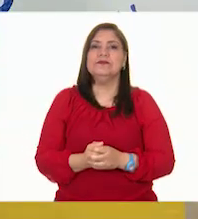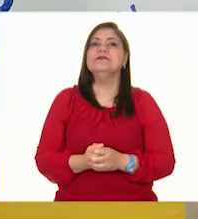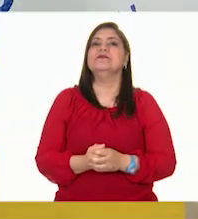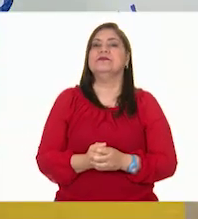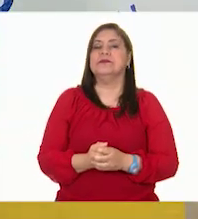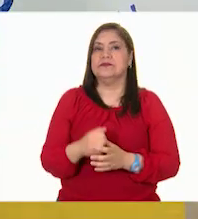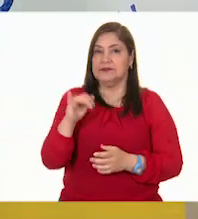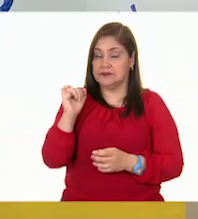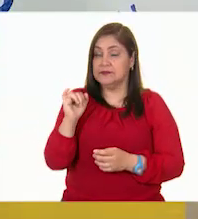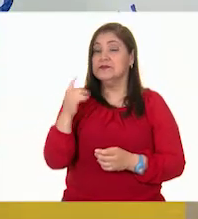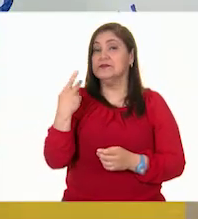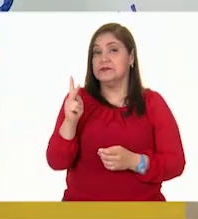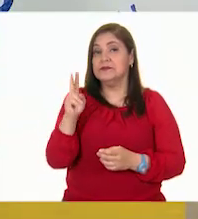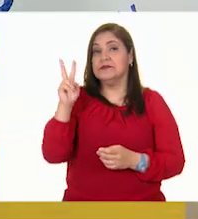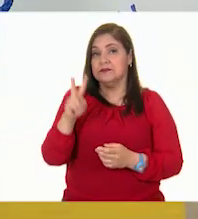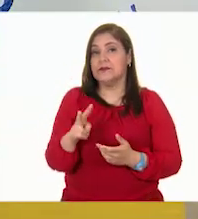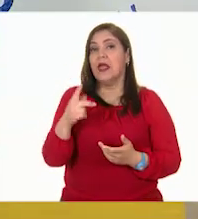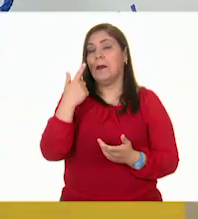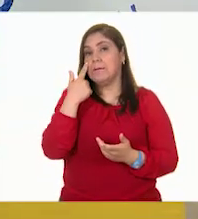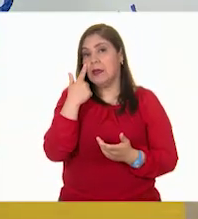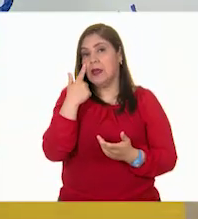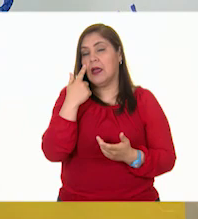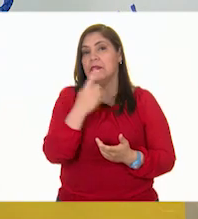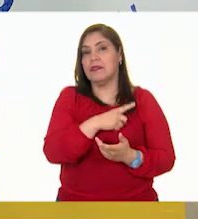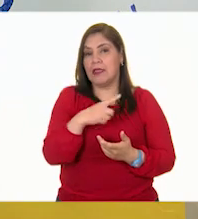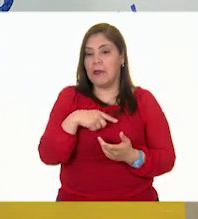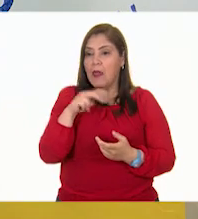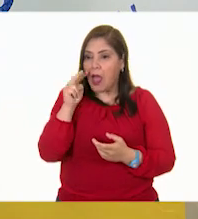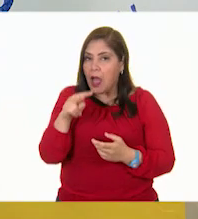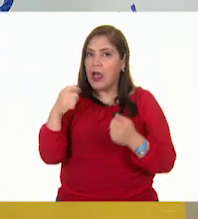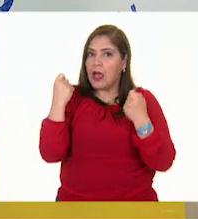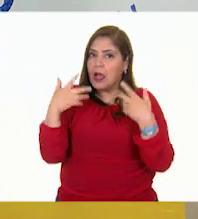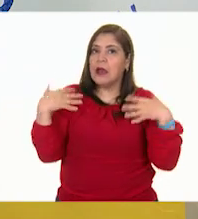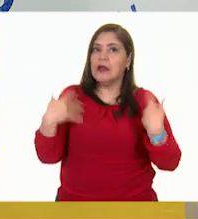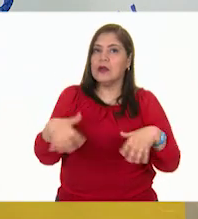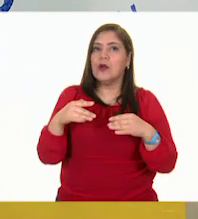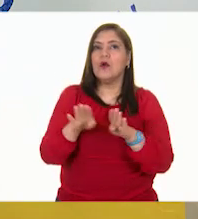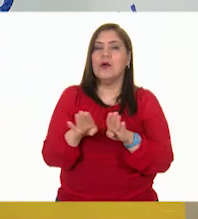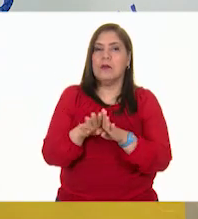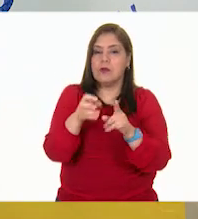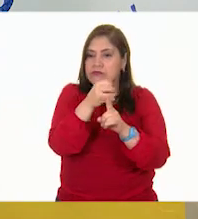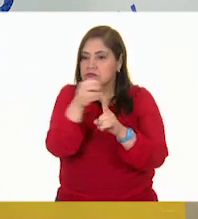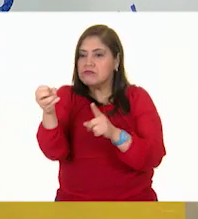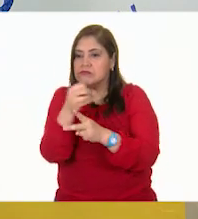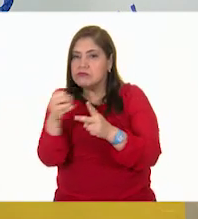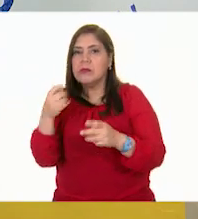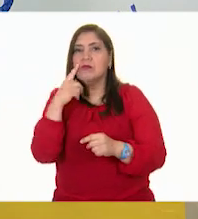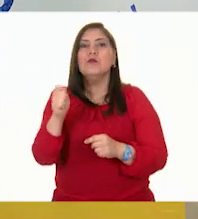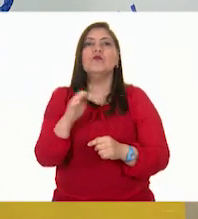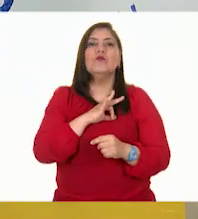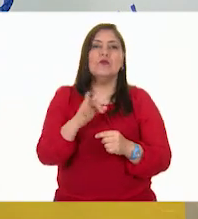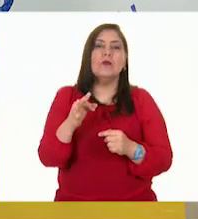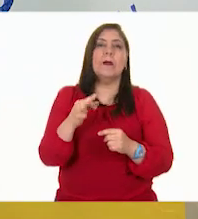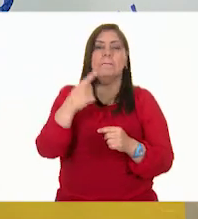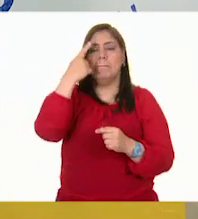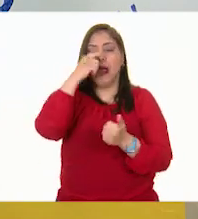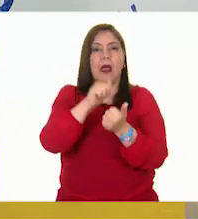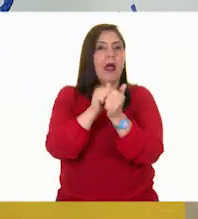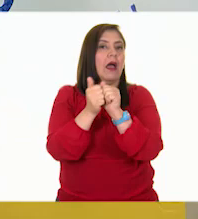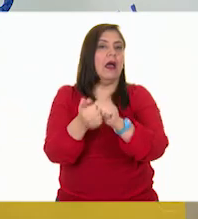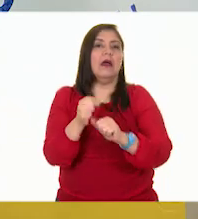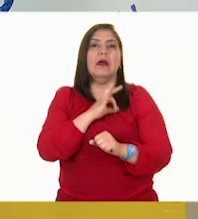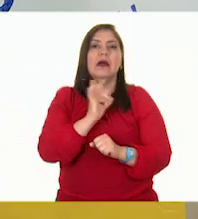es admirable ver cómo se organizan, cómo se adaptan y cómo preparan su vida para continuar